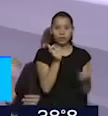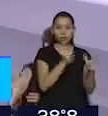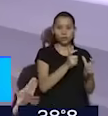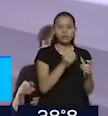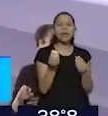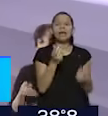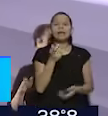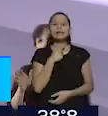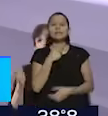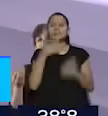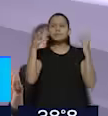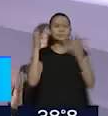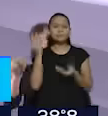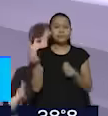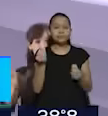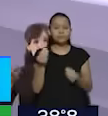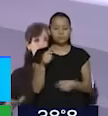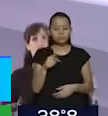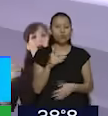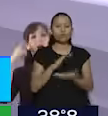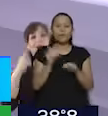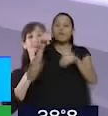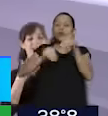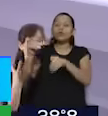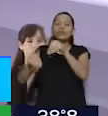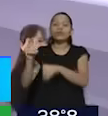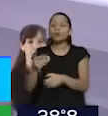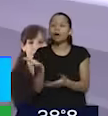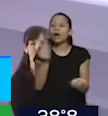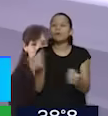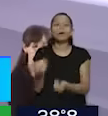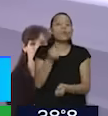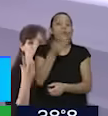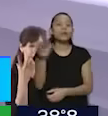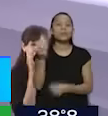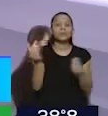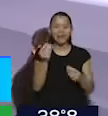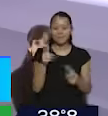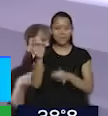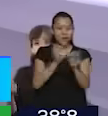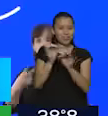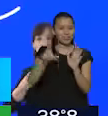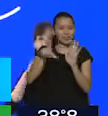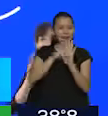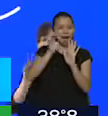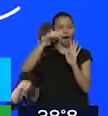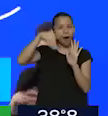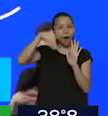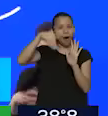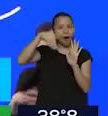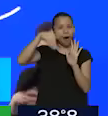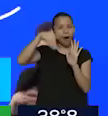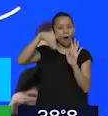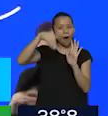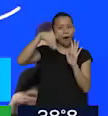pueden impulsar y darle media sanción al proyecto de ley Ómnibus y poder mandarlo finalmente a la cámara